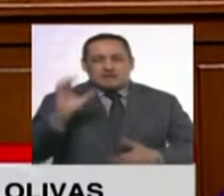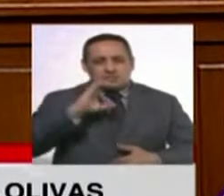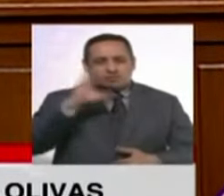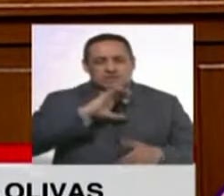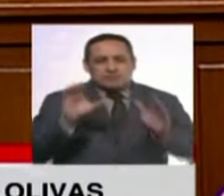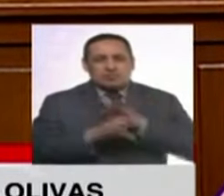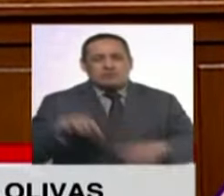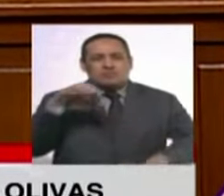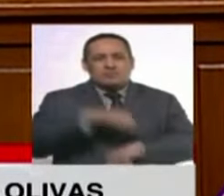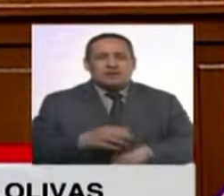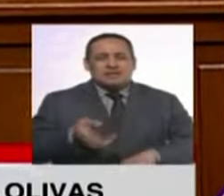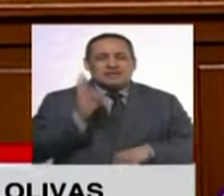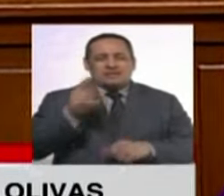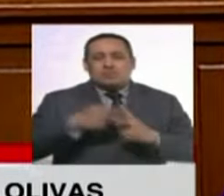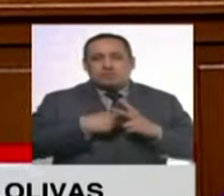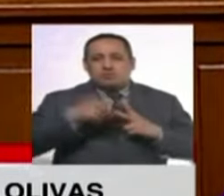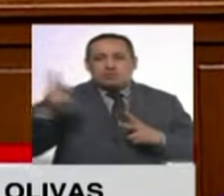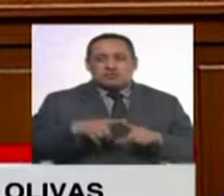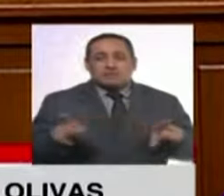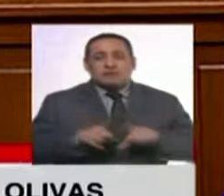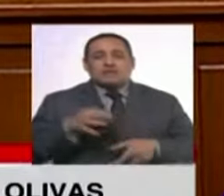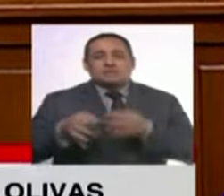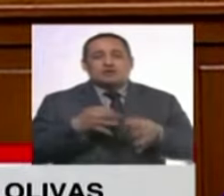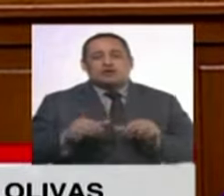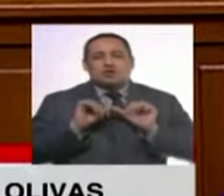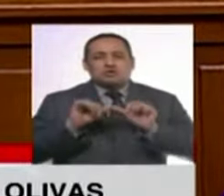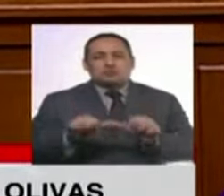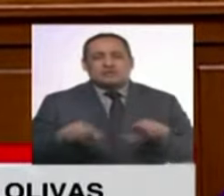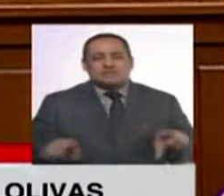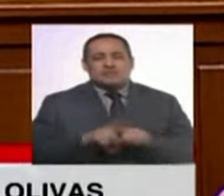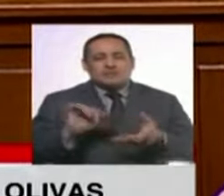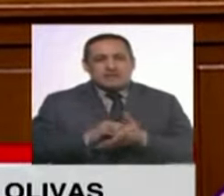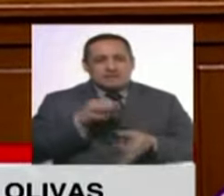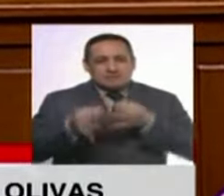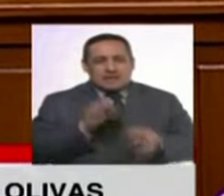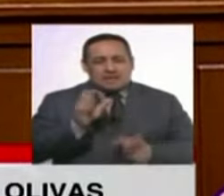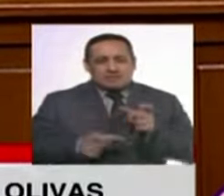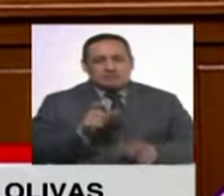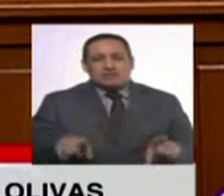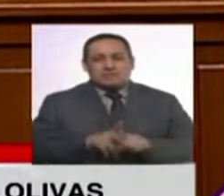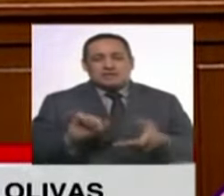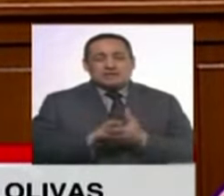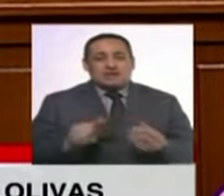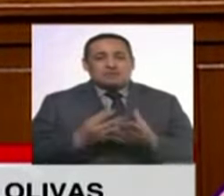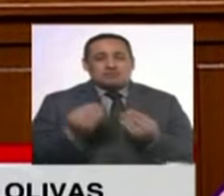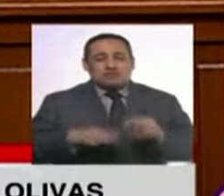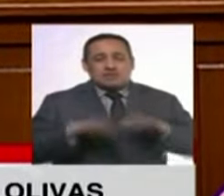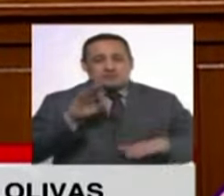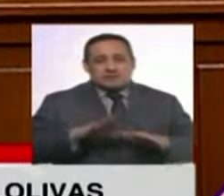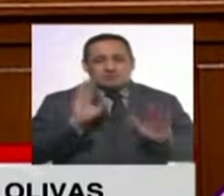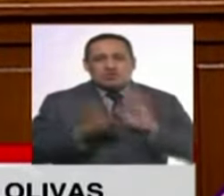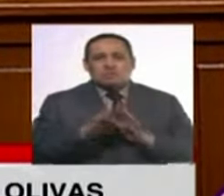y captura de los prófugos y él dijo que evidentemente iba a continuar y eso hay que explicarle a la población porque muchas veces no entiende por